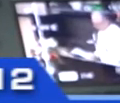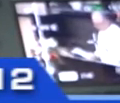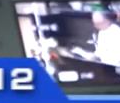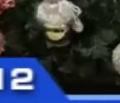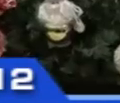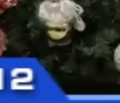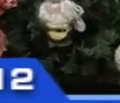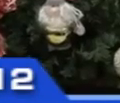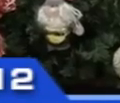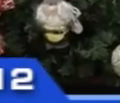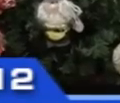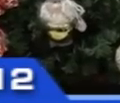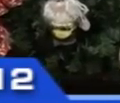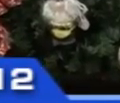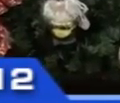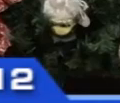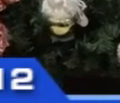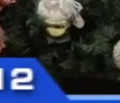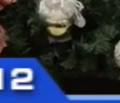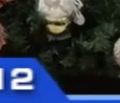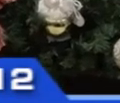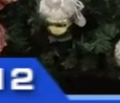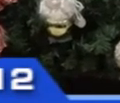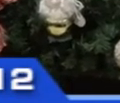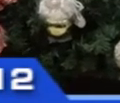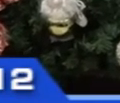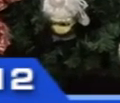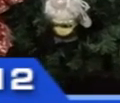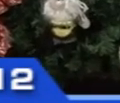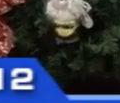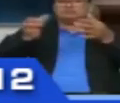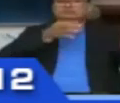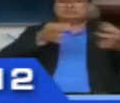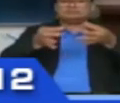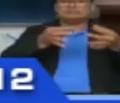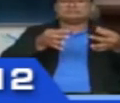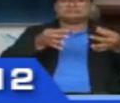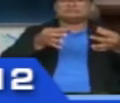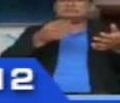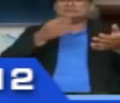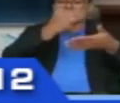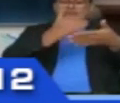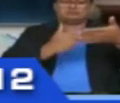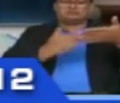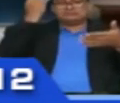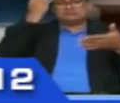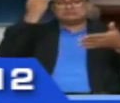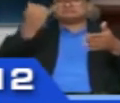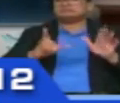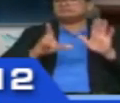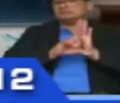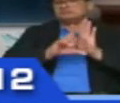les aplicaría la normativa es a los diputados que votaron a favor. Realmente, al legislar de